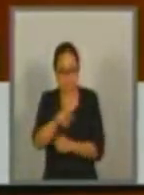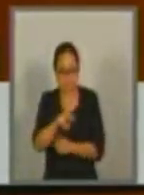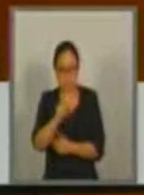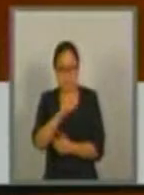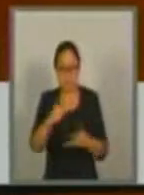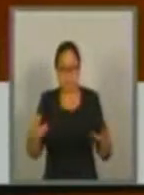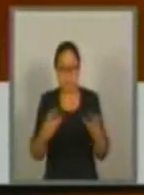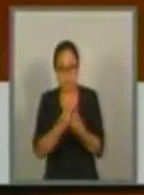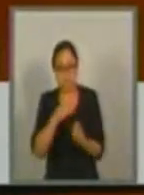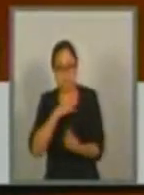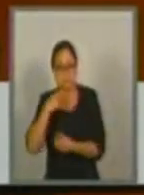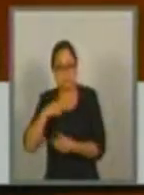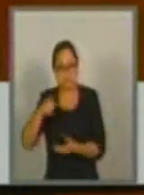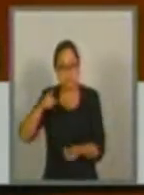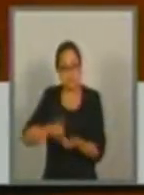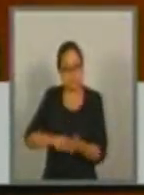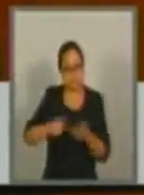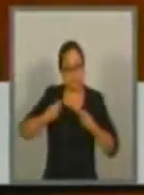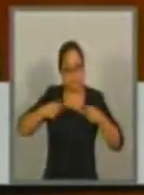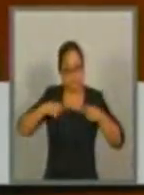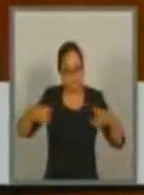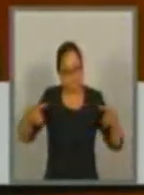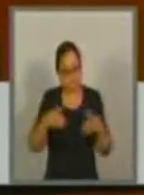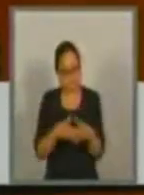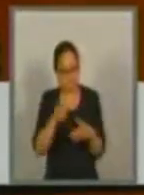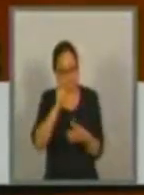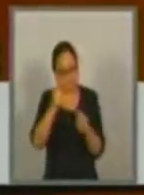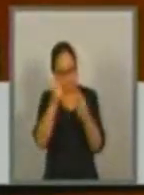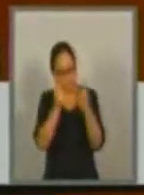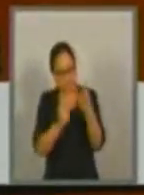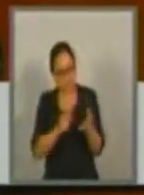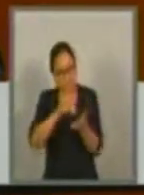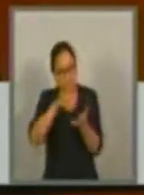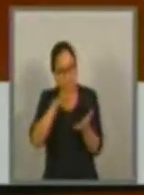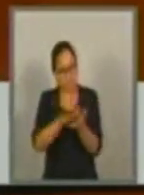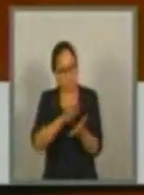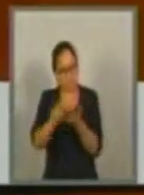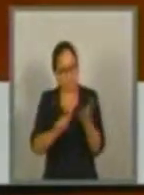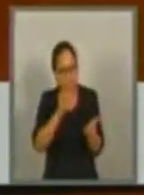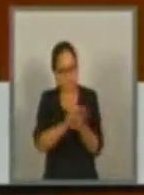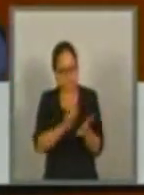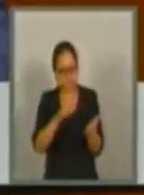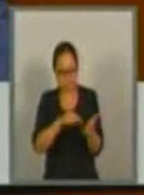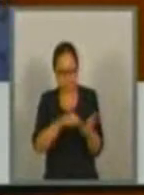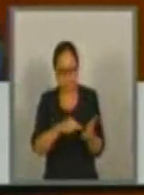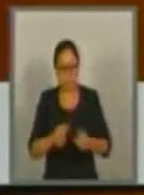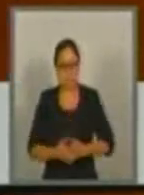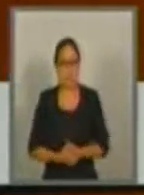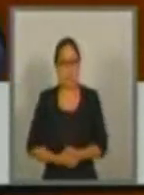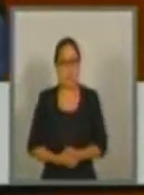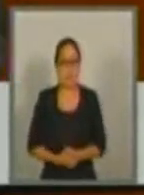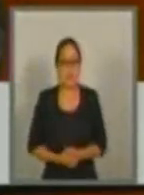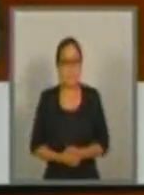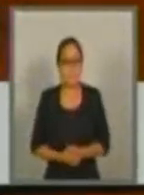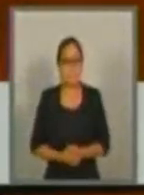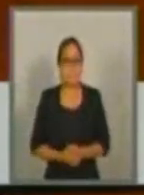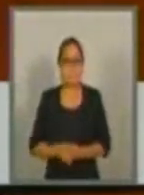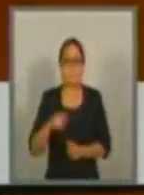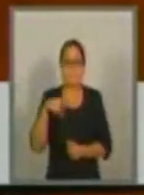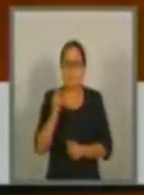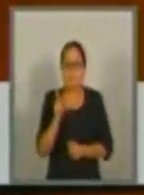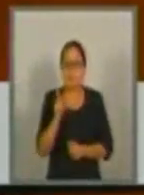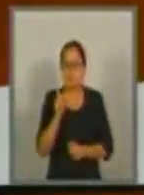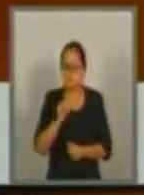todo responde a una demanda ciudadana y a los criterios establecidos por nuestra ley fundamental. Sin